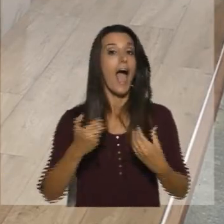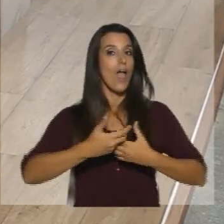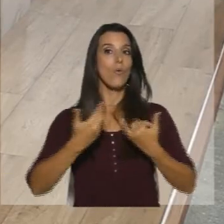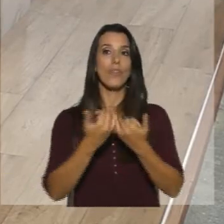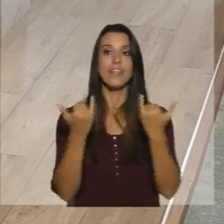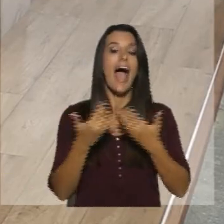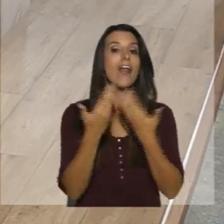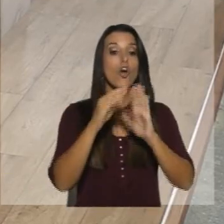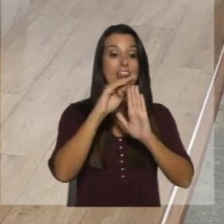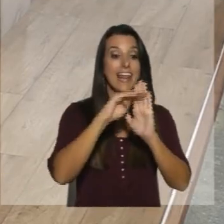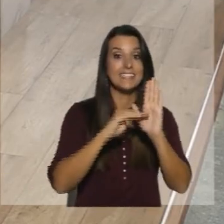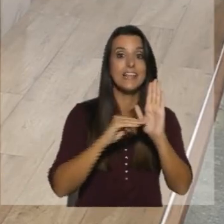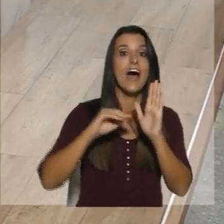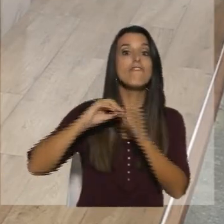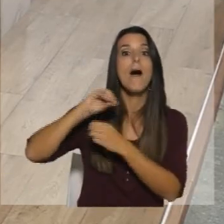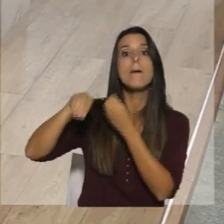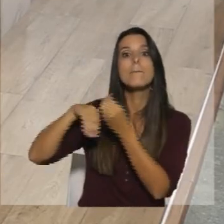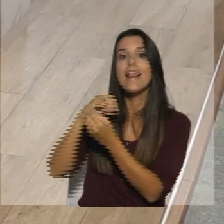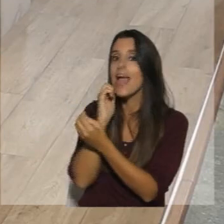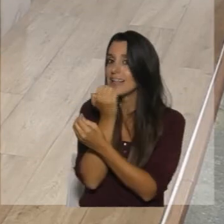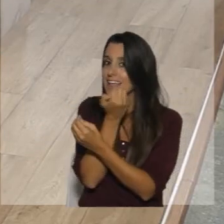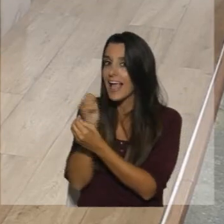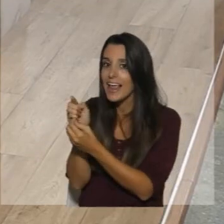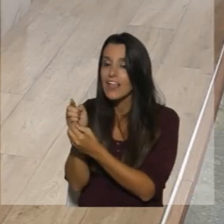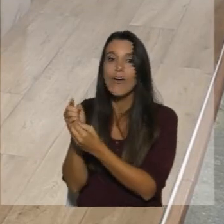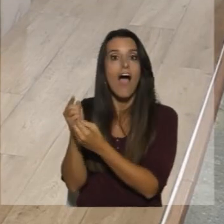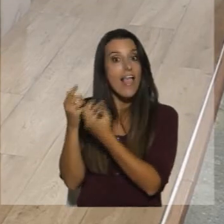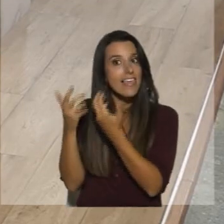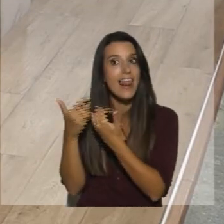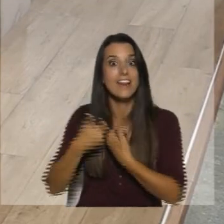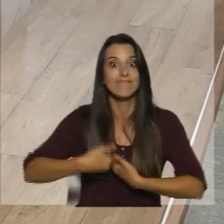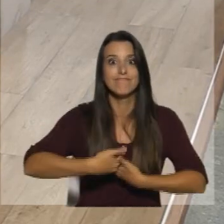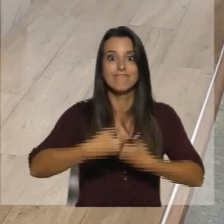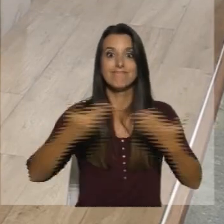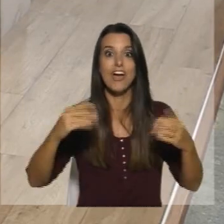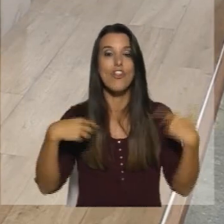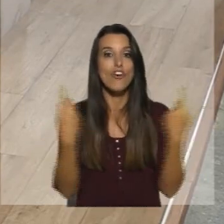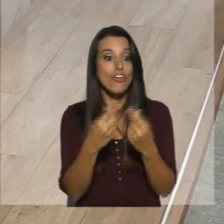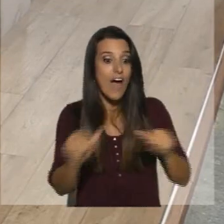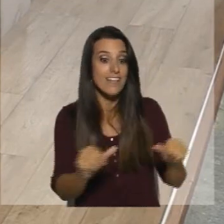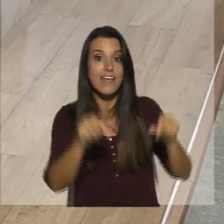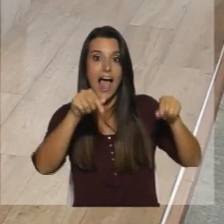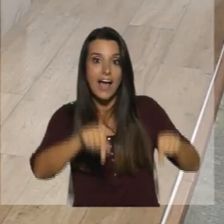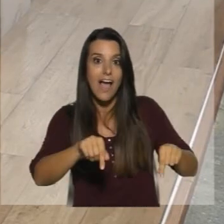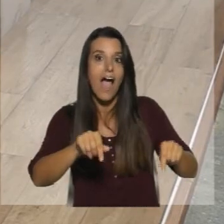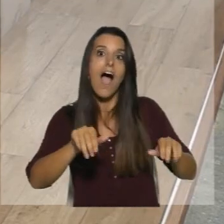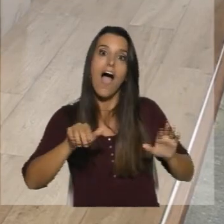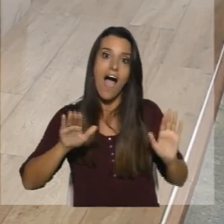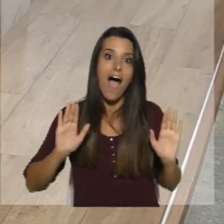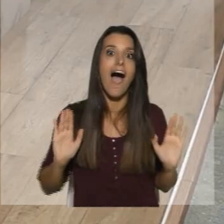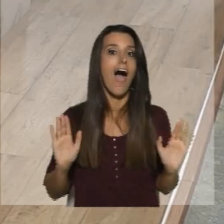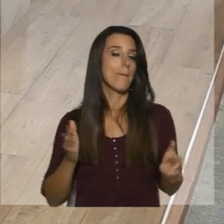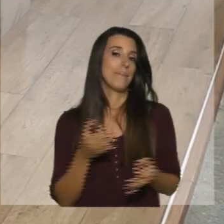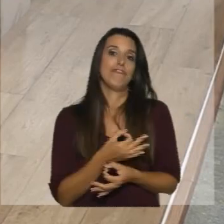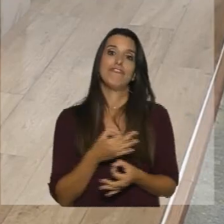día alguna receta de esas de familia que siempre hacen y se animan a compartirla con nosotros para que nosotros la hagamos acá... Sería maravilloso.